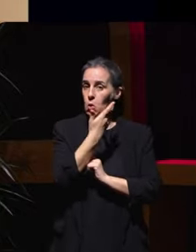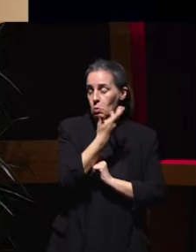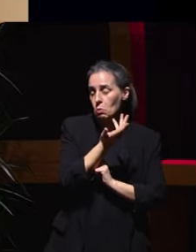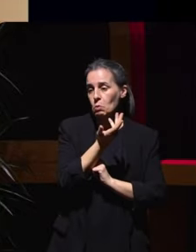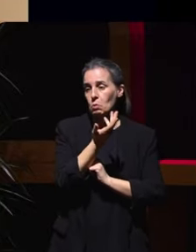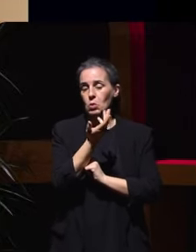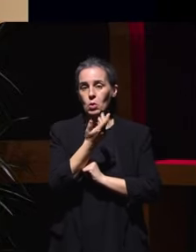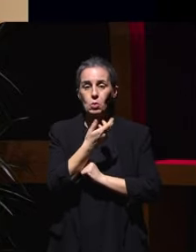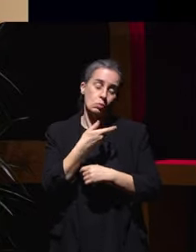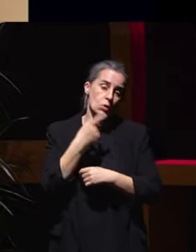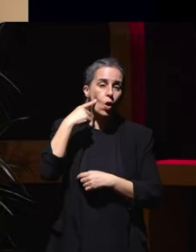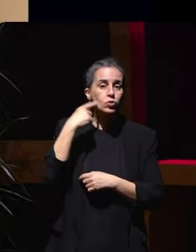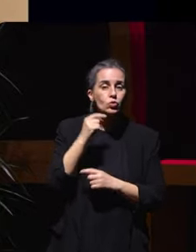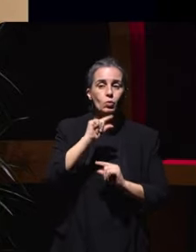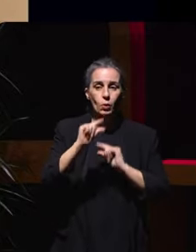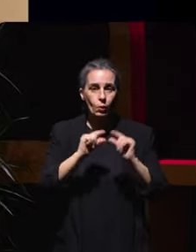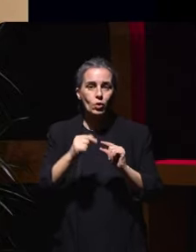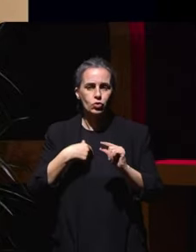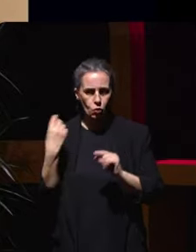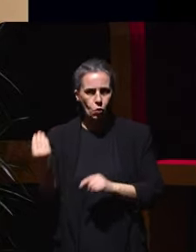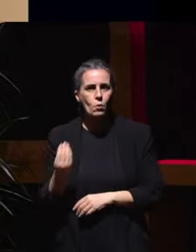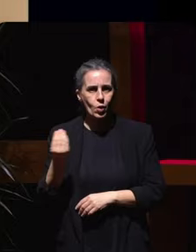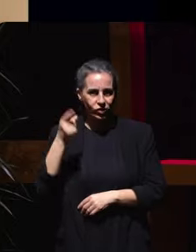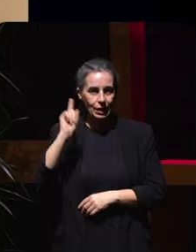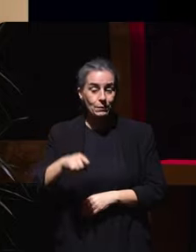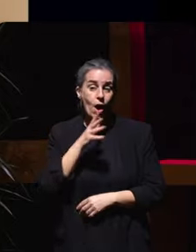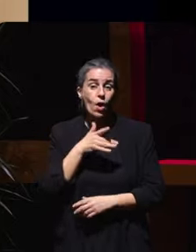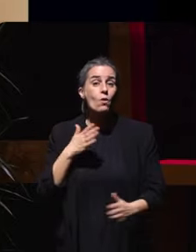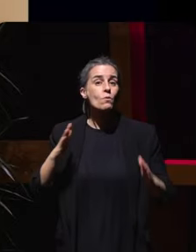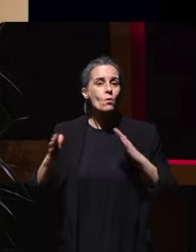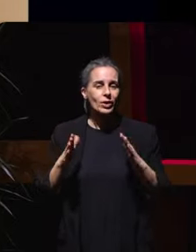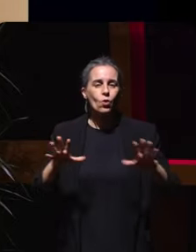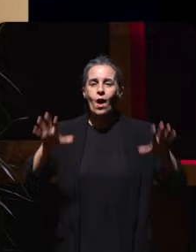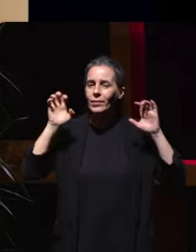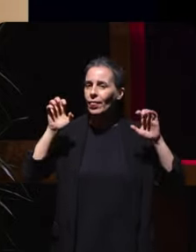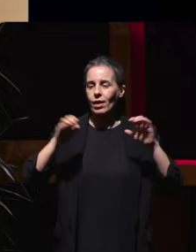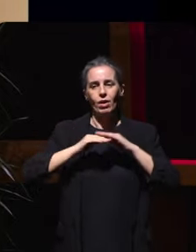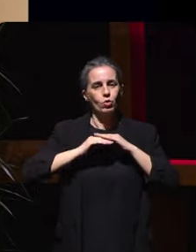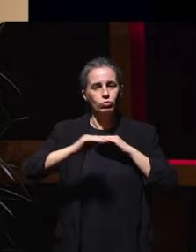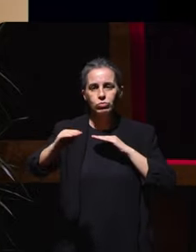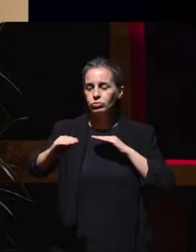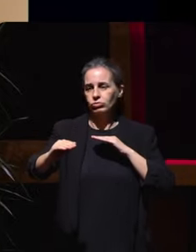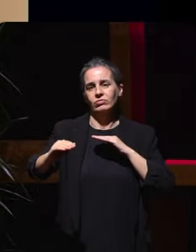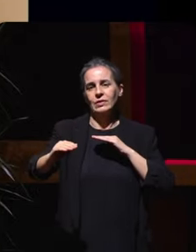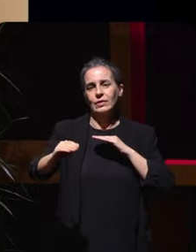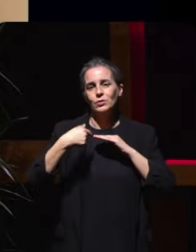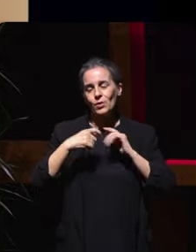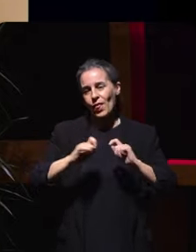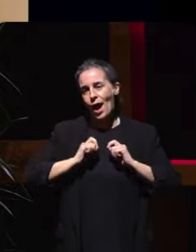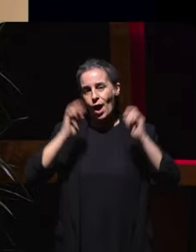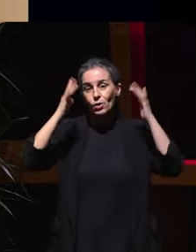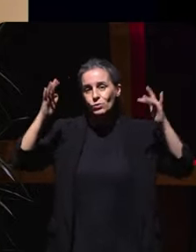voy mejorando y ahora mismo estoy en un momento de aprendizaje continuo, de mucha